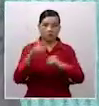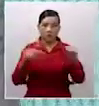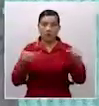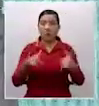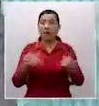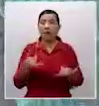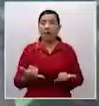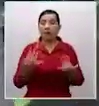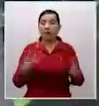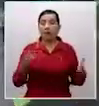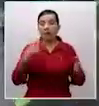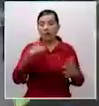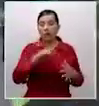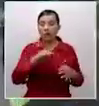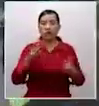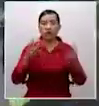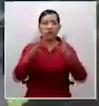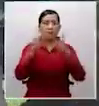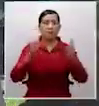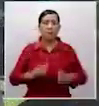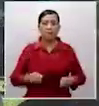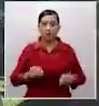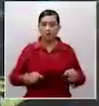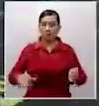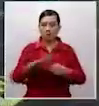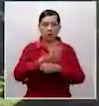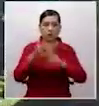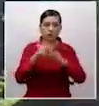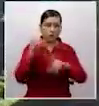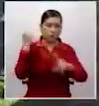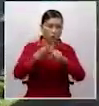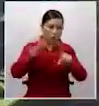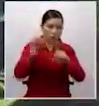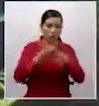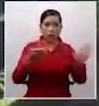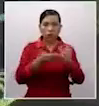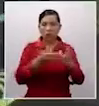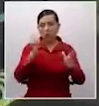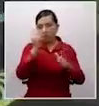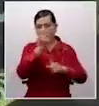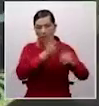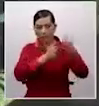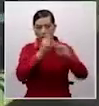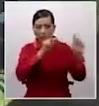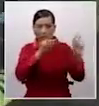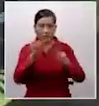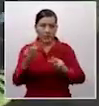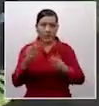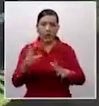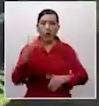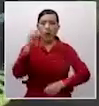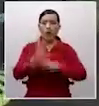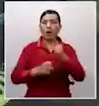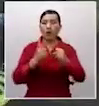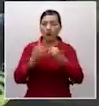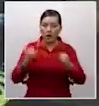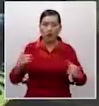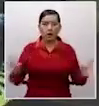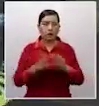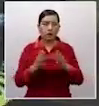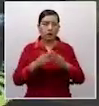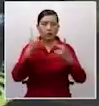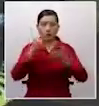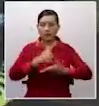Bolivia destaca su modelo soberano de lucha contra el narcotráfico en la reunión anual del Programa de Cooperación